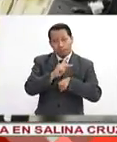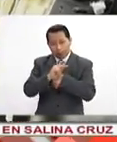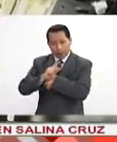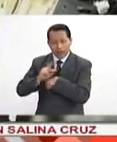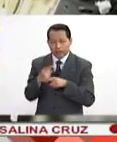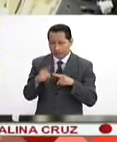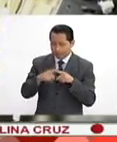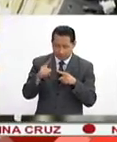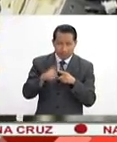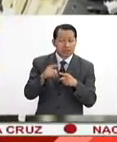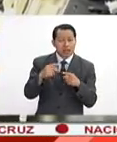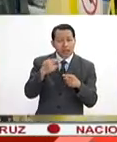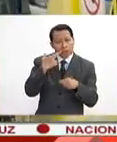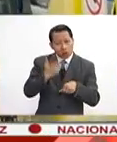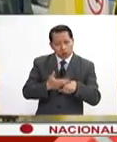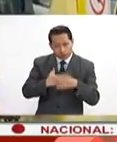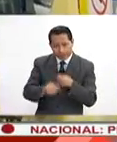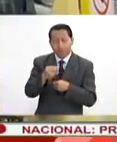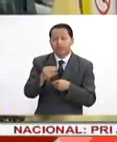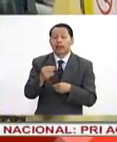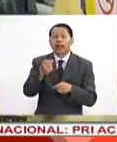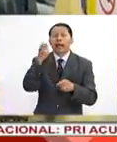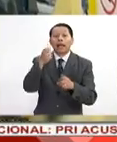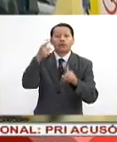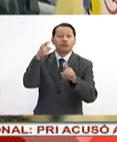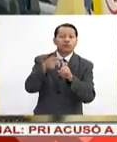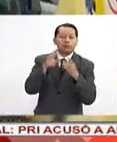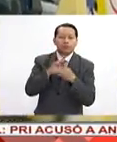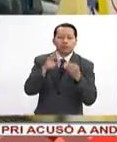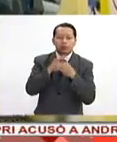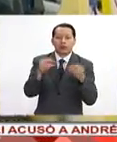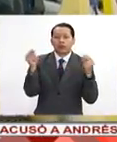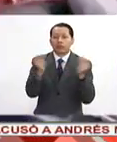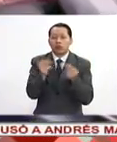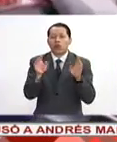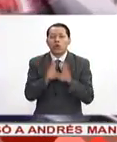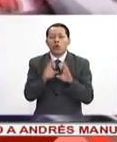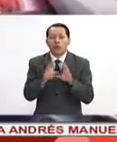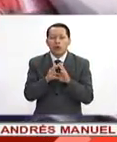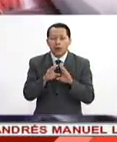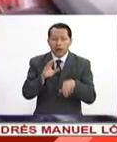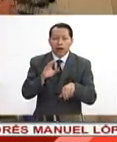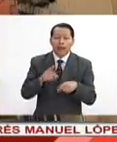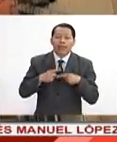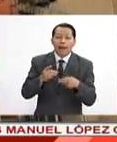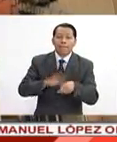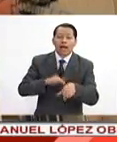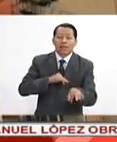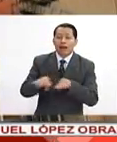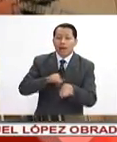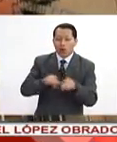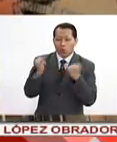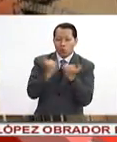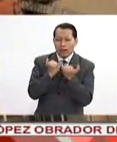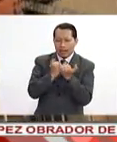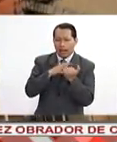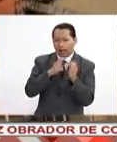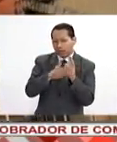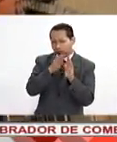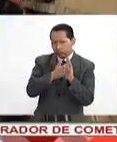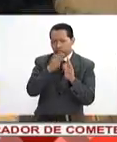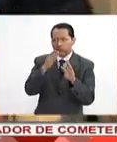del continente. En ese sentido, hizo énfasis en la necesidad de crear empleo, fortalecer las